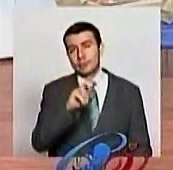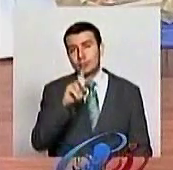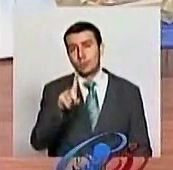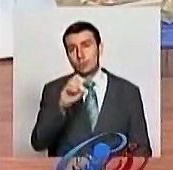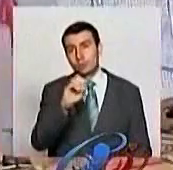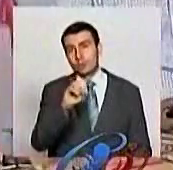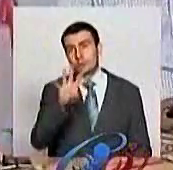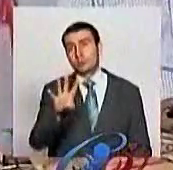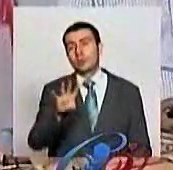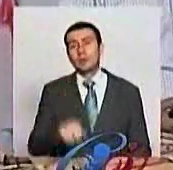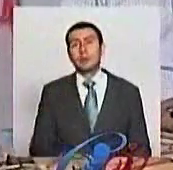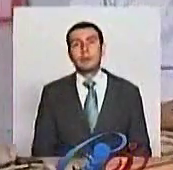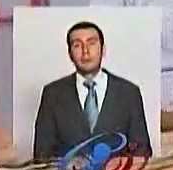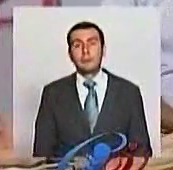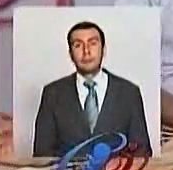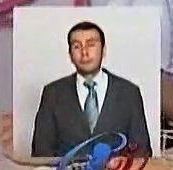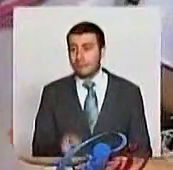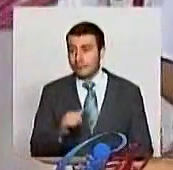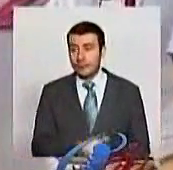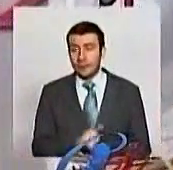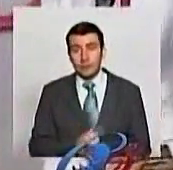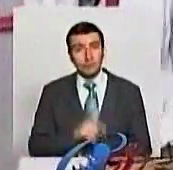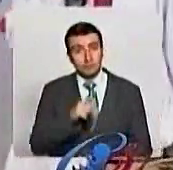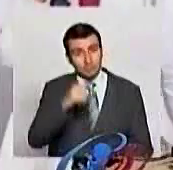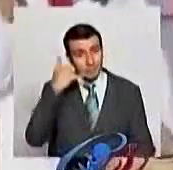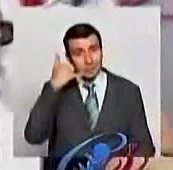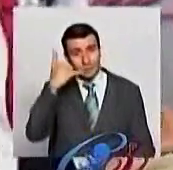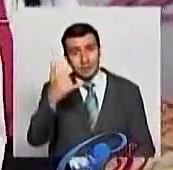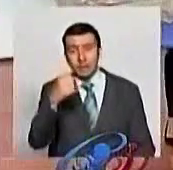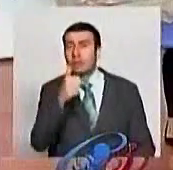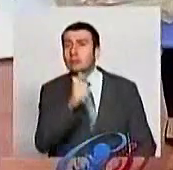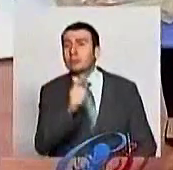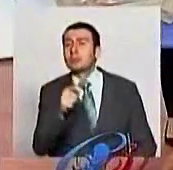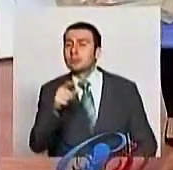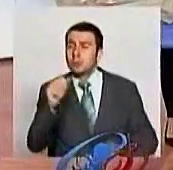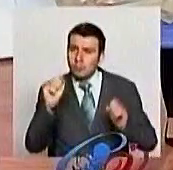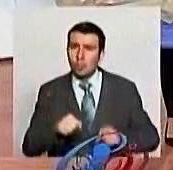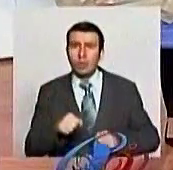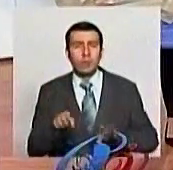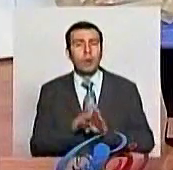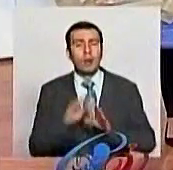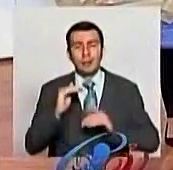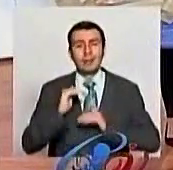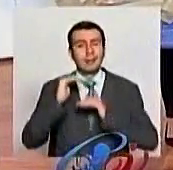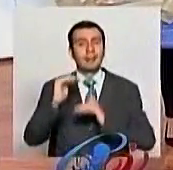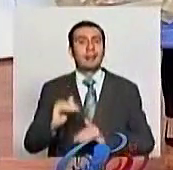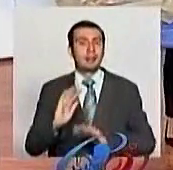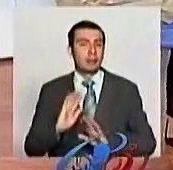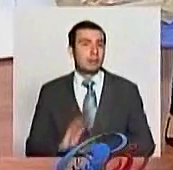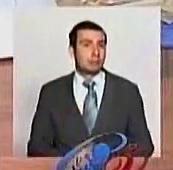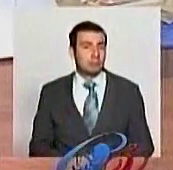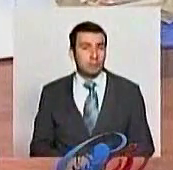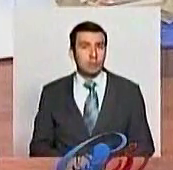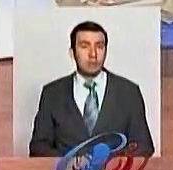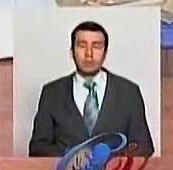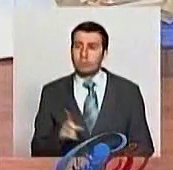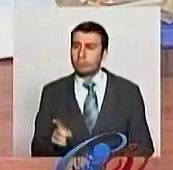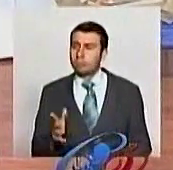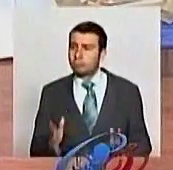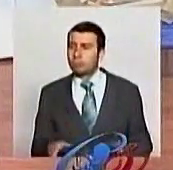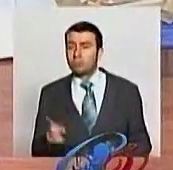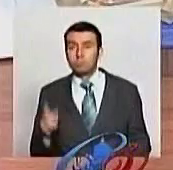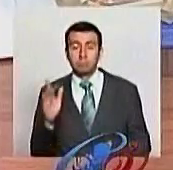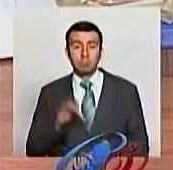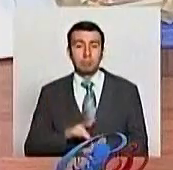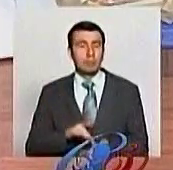330-7104. En estos teléfonos ustedes pueden darse en ese regalo y acudir a esa consulta